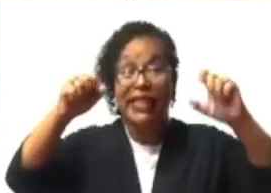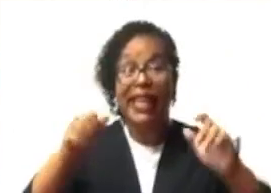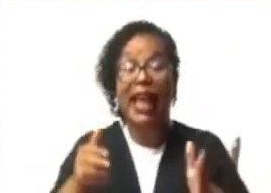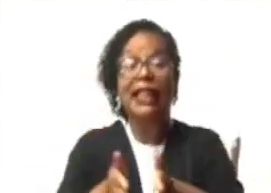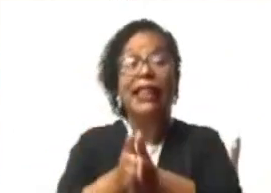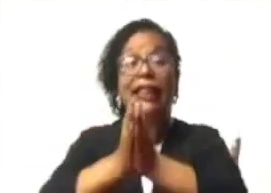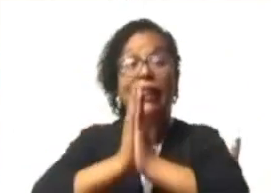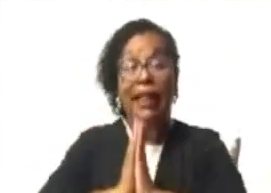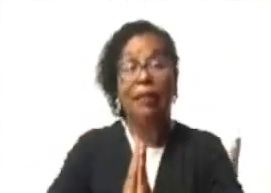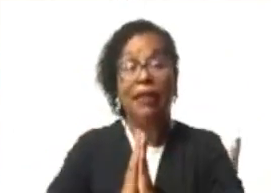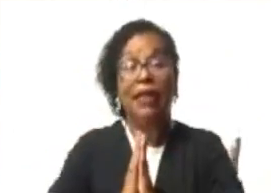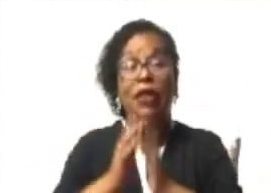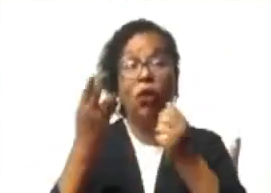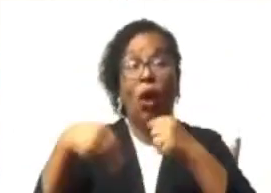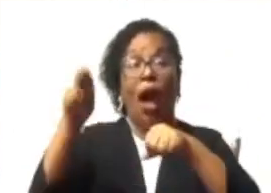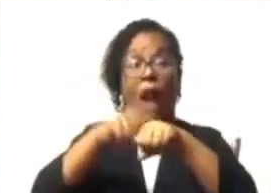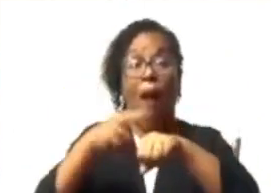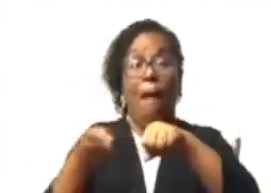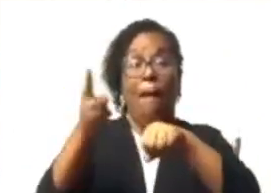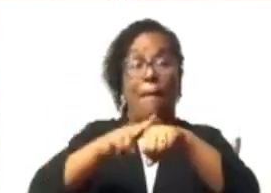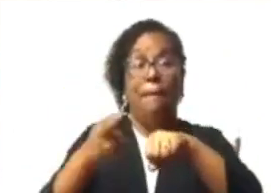de